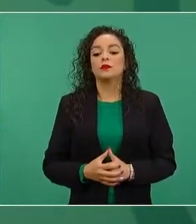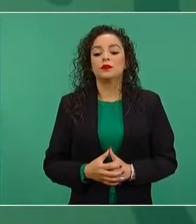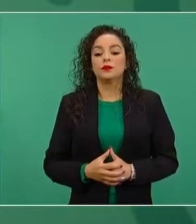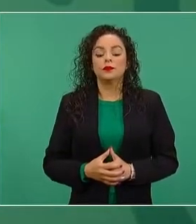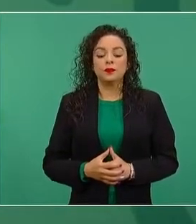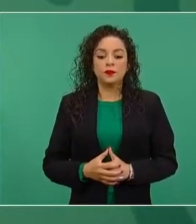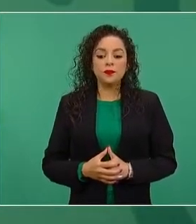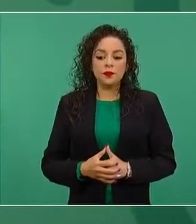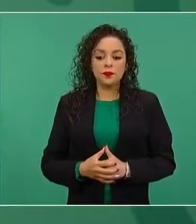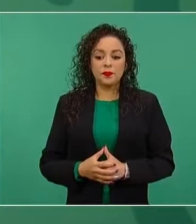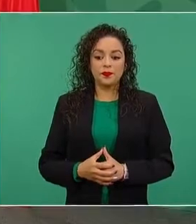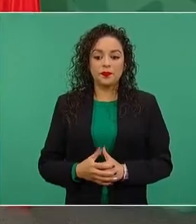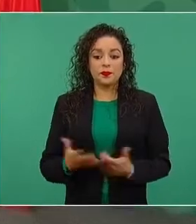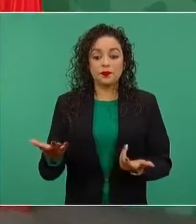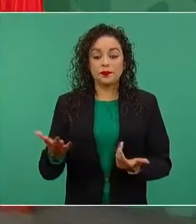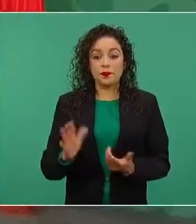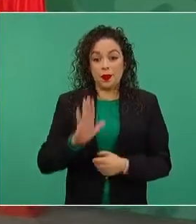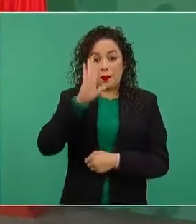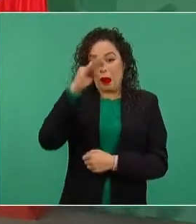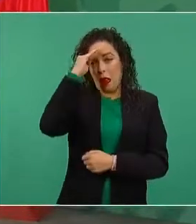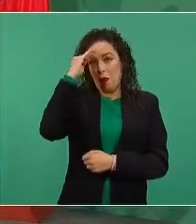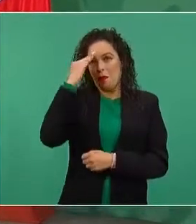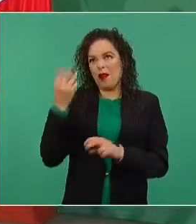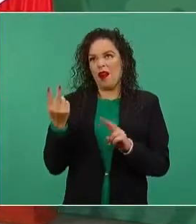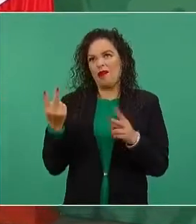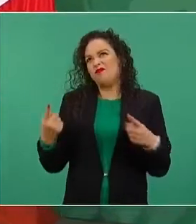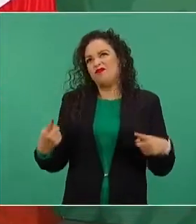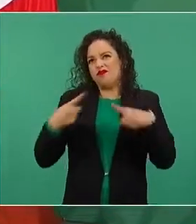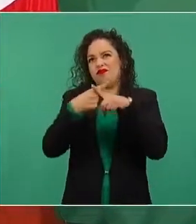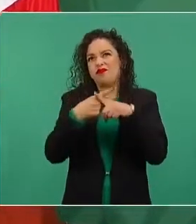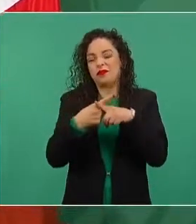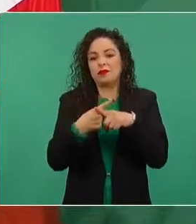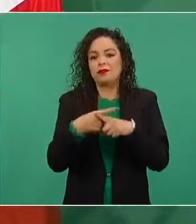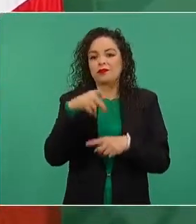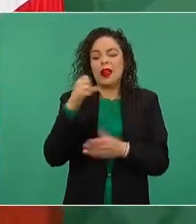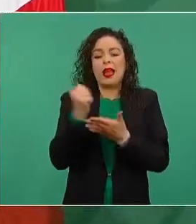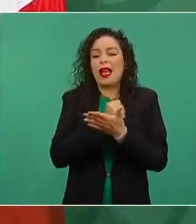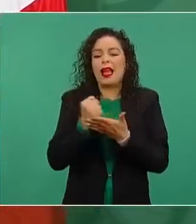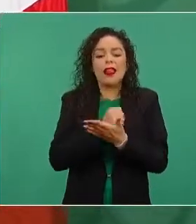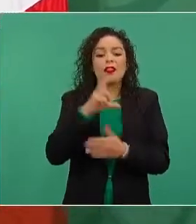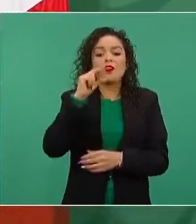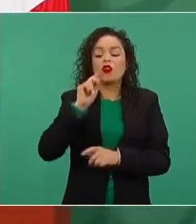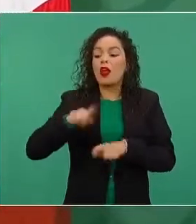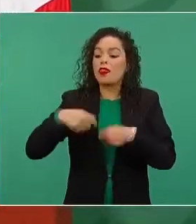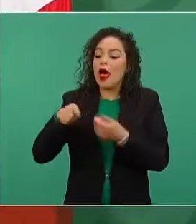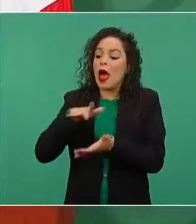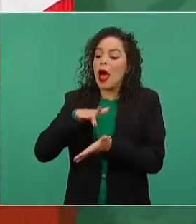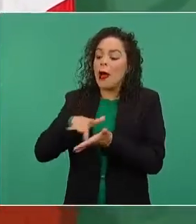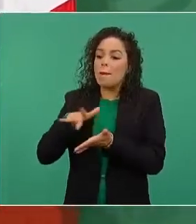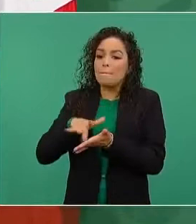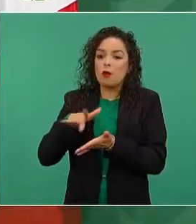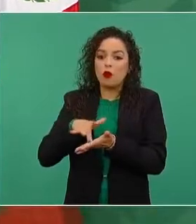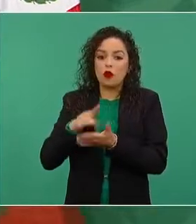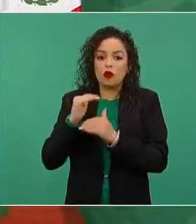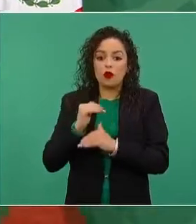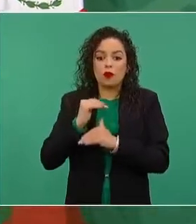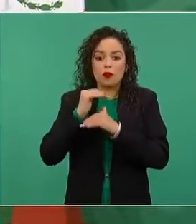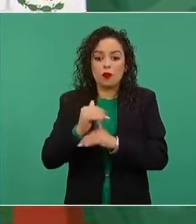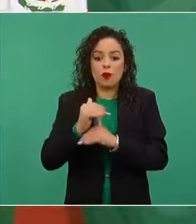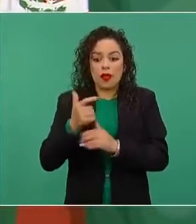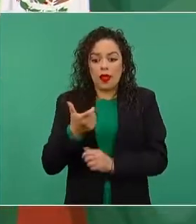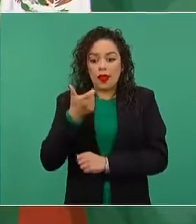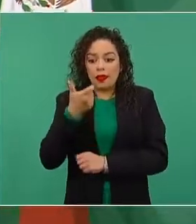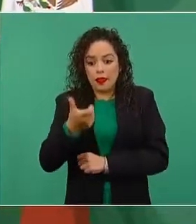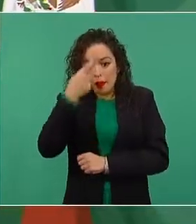aunque parezca contradictorio, no es crédito, es un apoyo. Se da una cantidad determinada para mejoramiento,